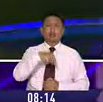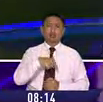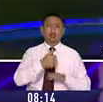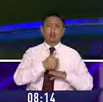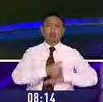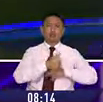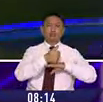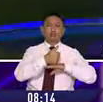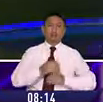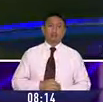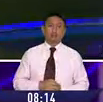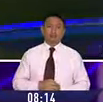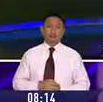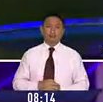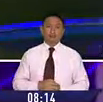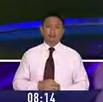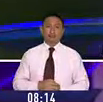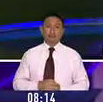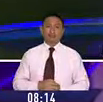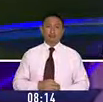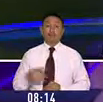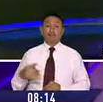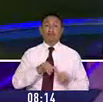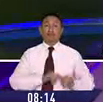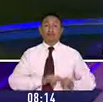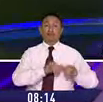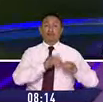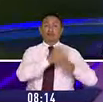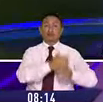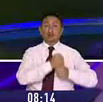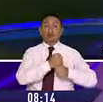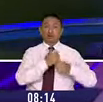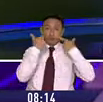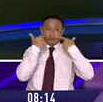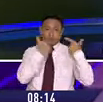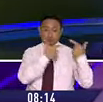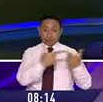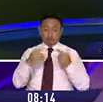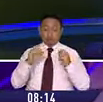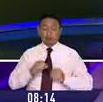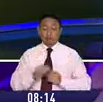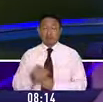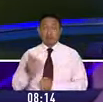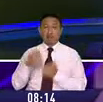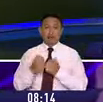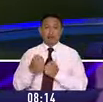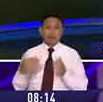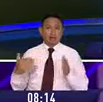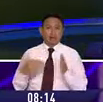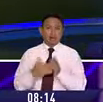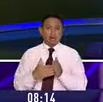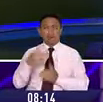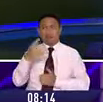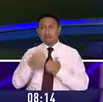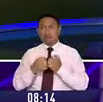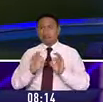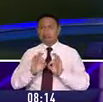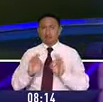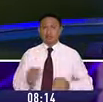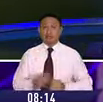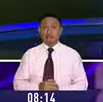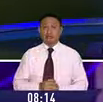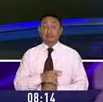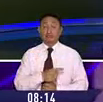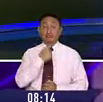general. Se mantendrán los dispositivos de seguridad, no existen inconvenientes, no existen problemas. Ha dicho que no